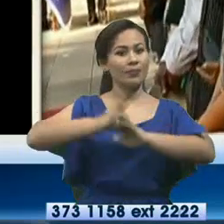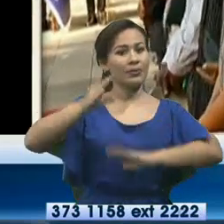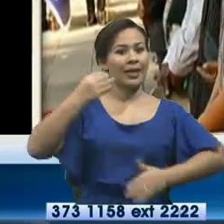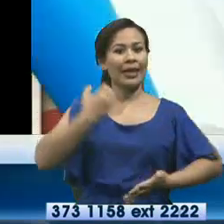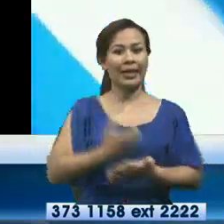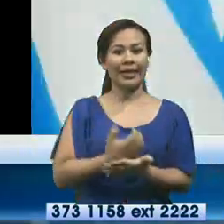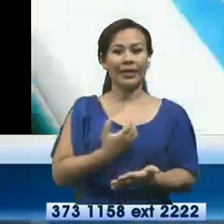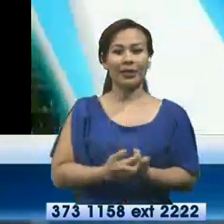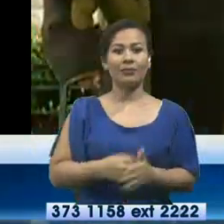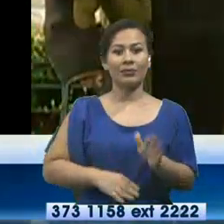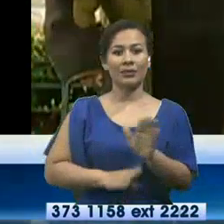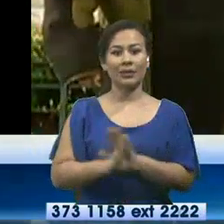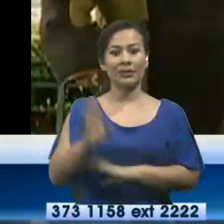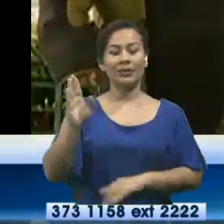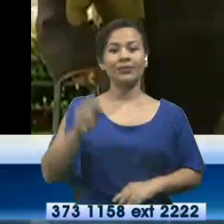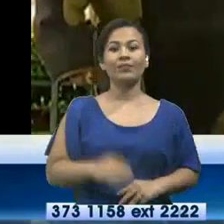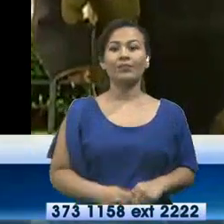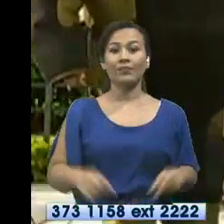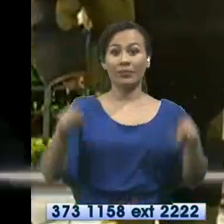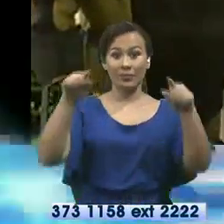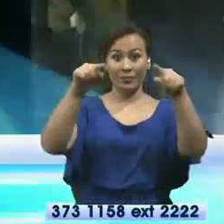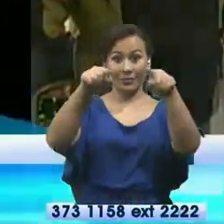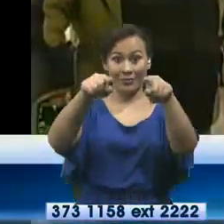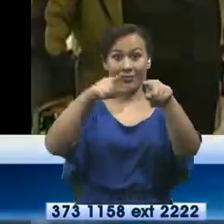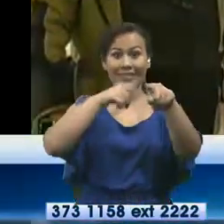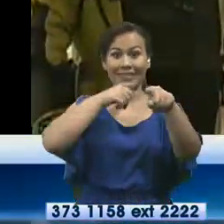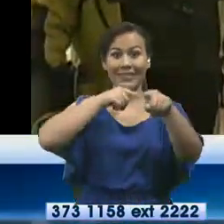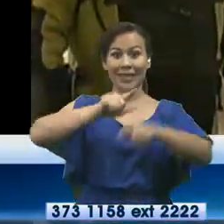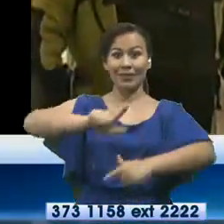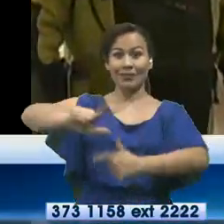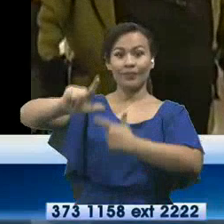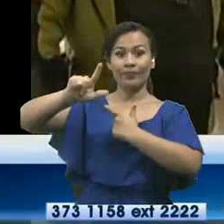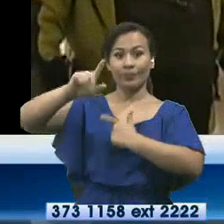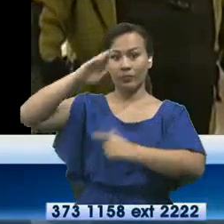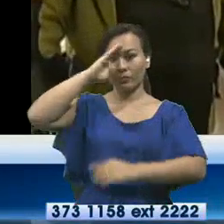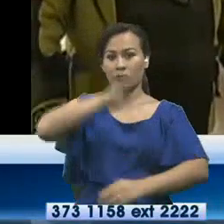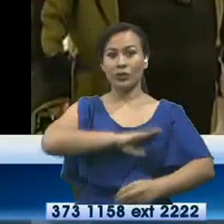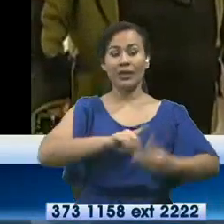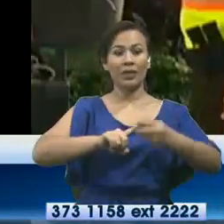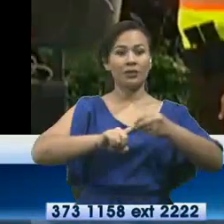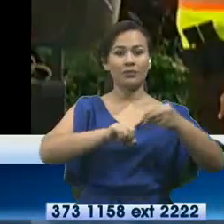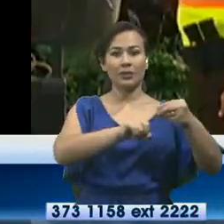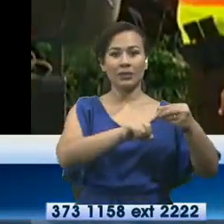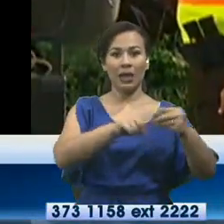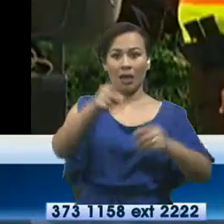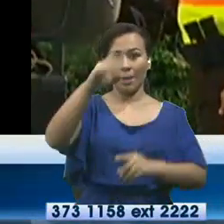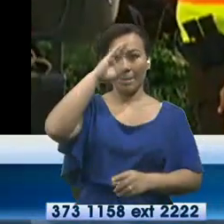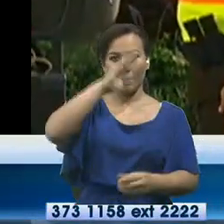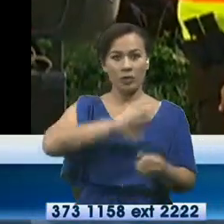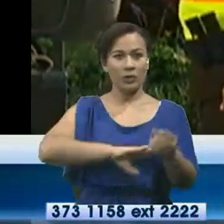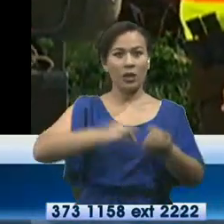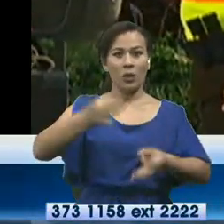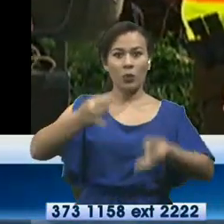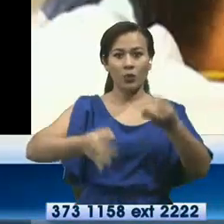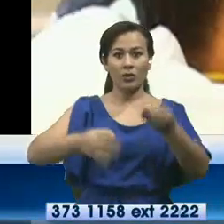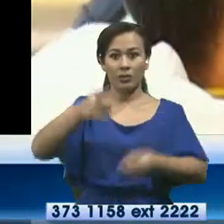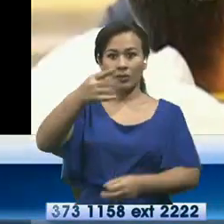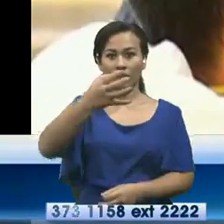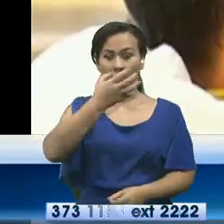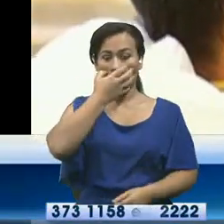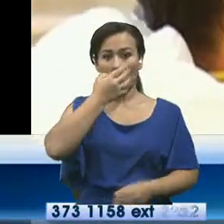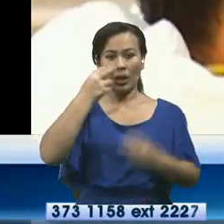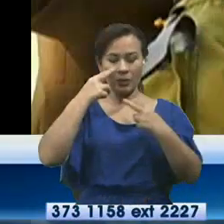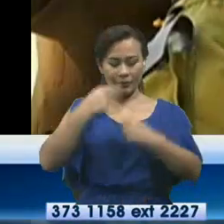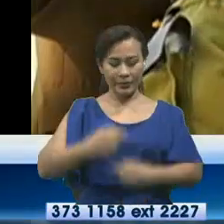económico, desarrollo. Allí estaban los gendarmes de cada unidad especializada, como la Policía Judicial,